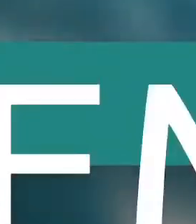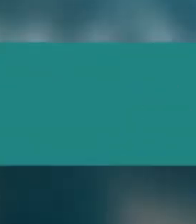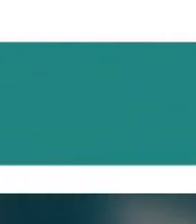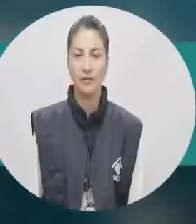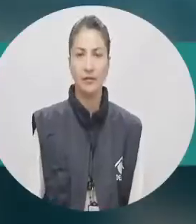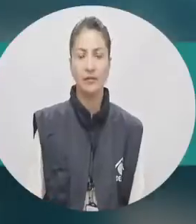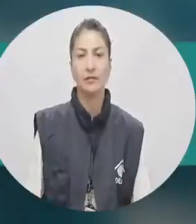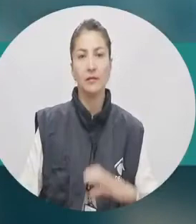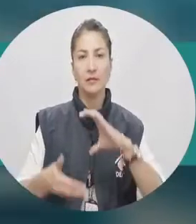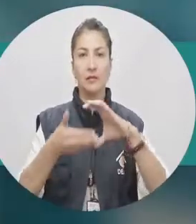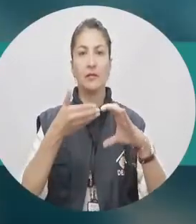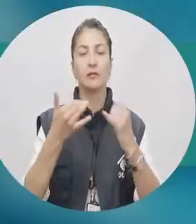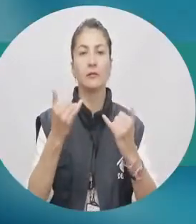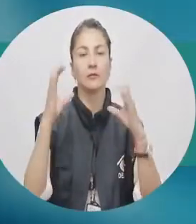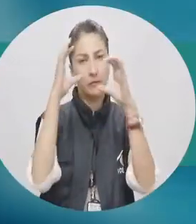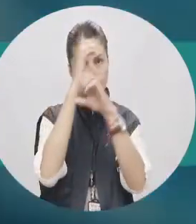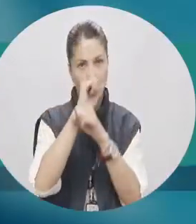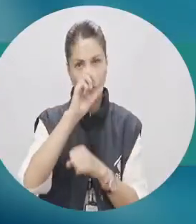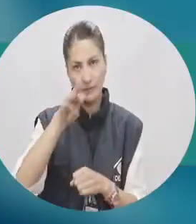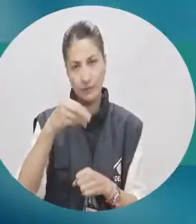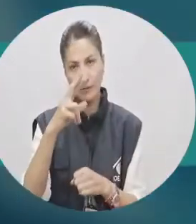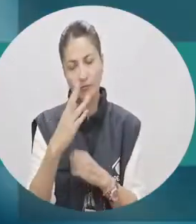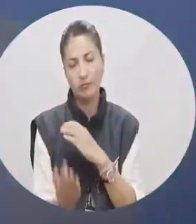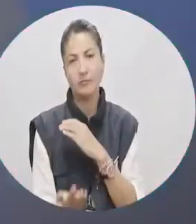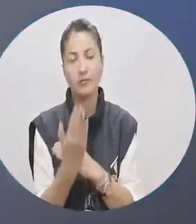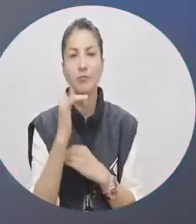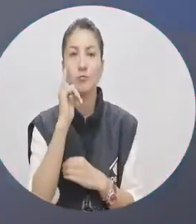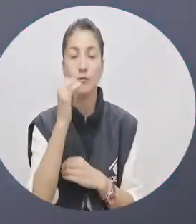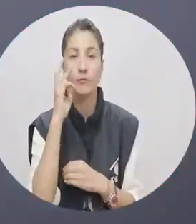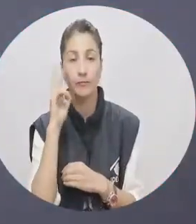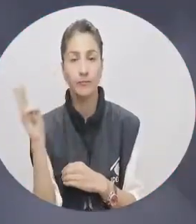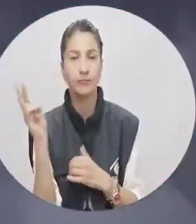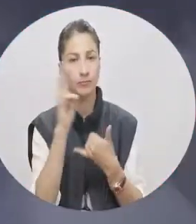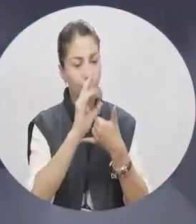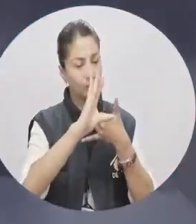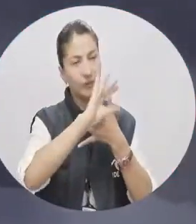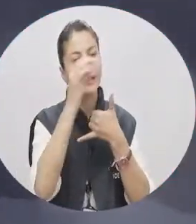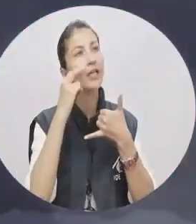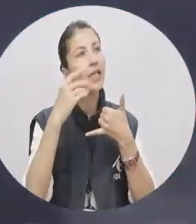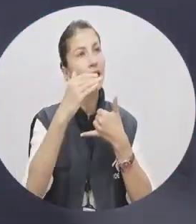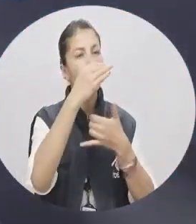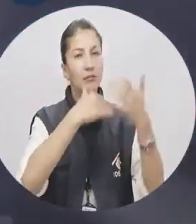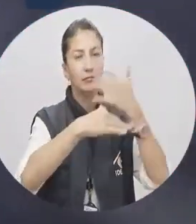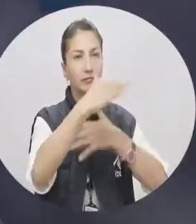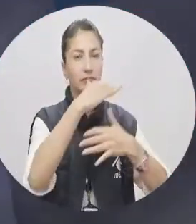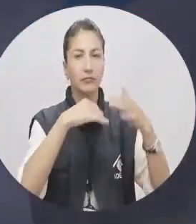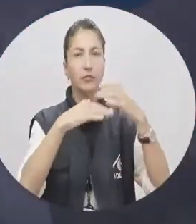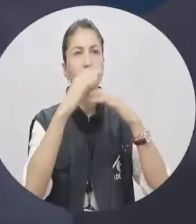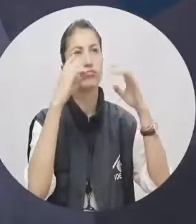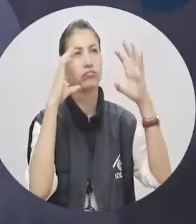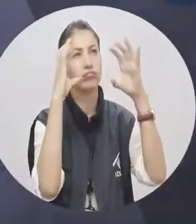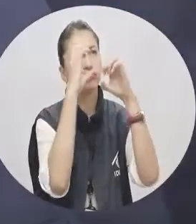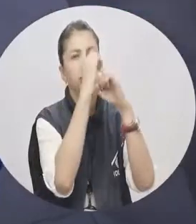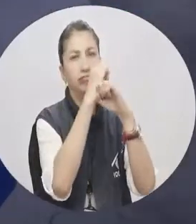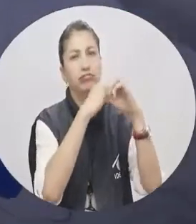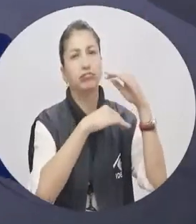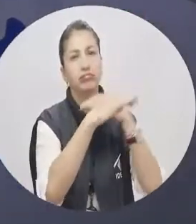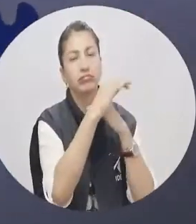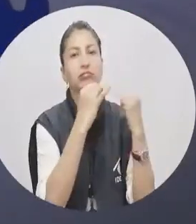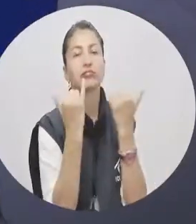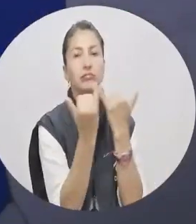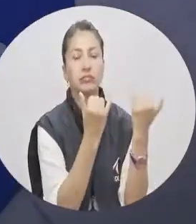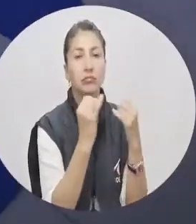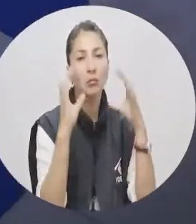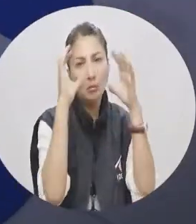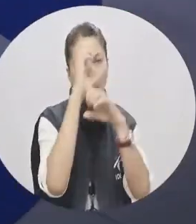pronóstico para la noche del miércoles y la madrugada del jueves la región caribe se muestra con cielos medio nublados con noche